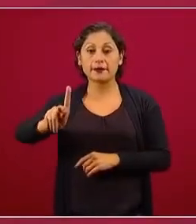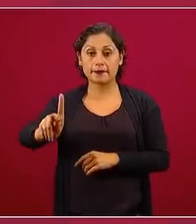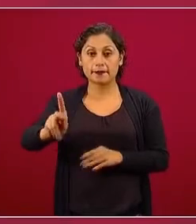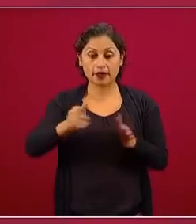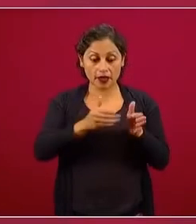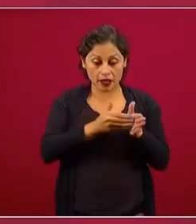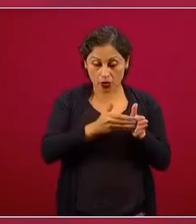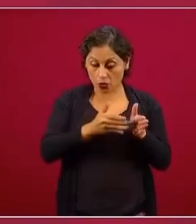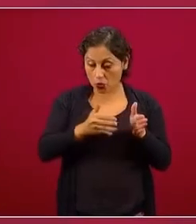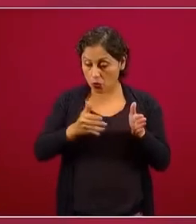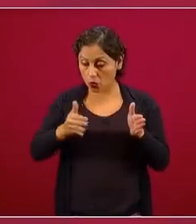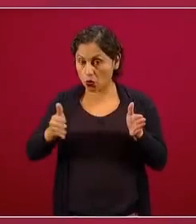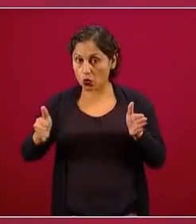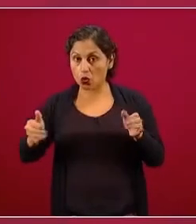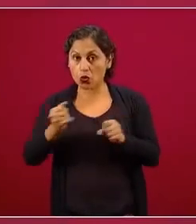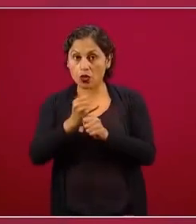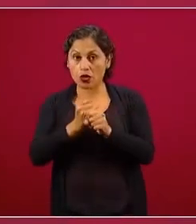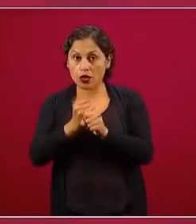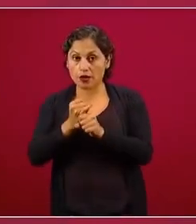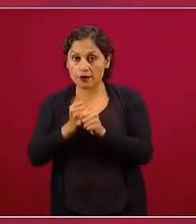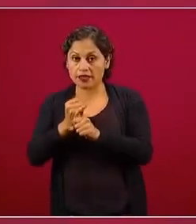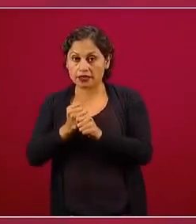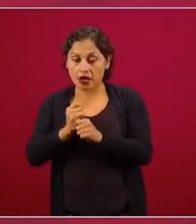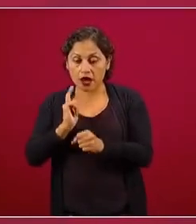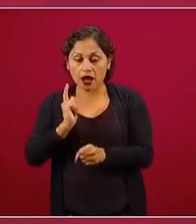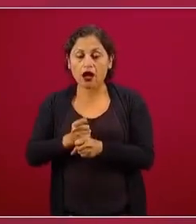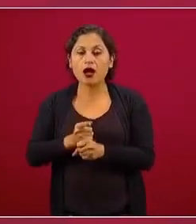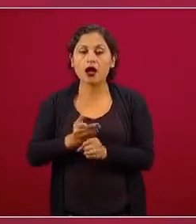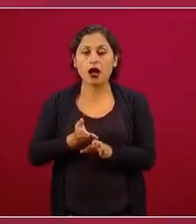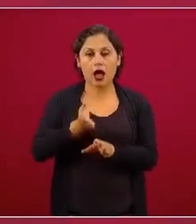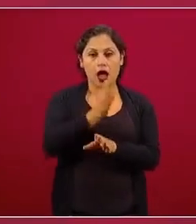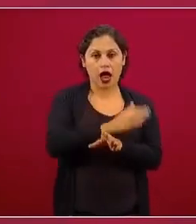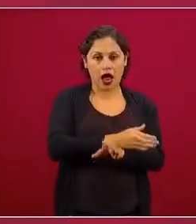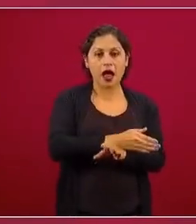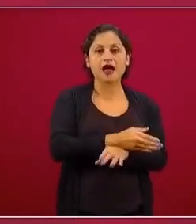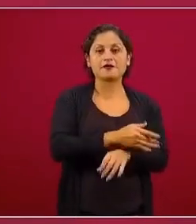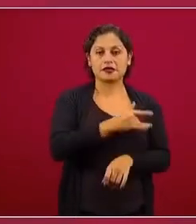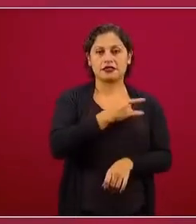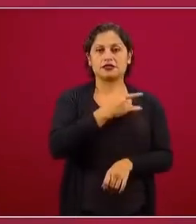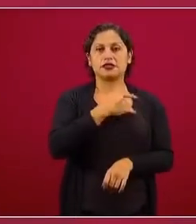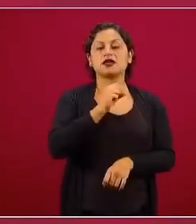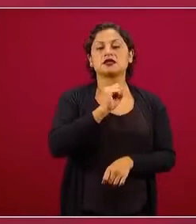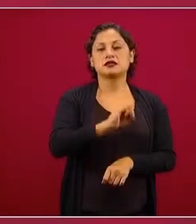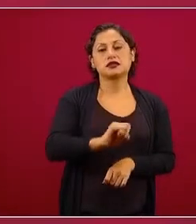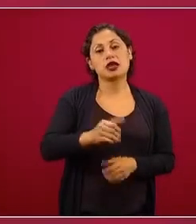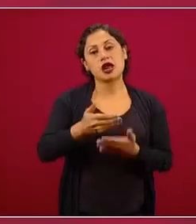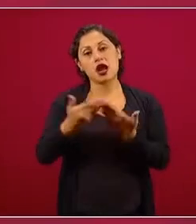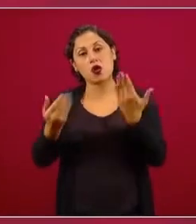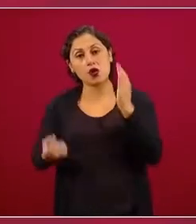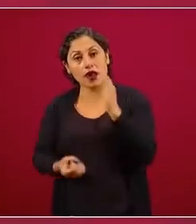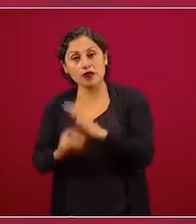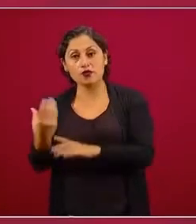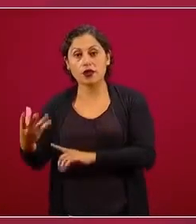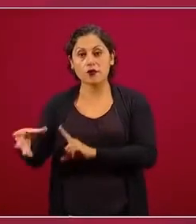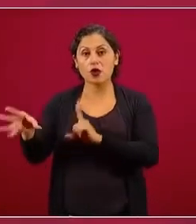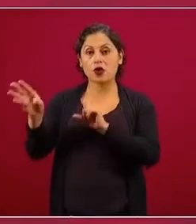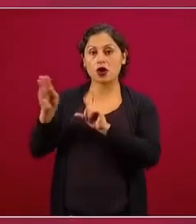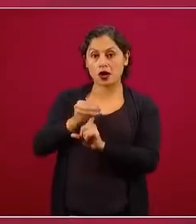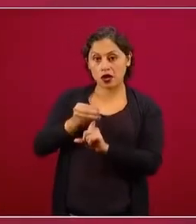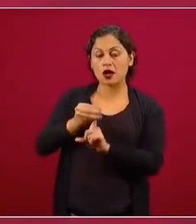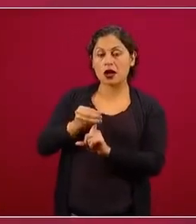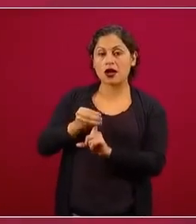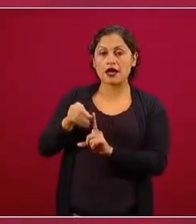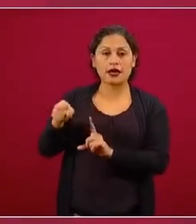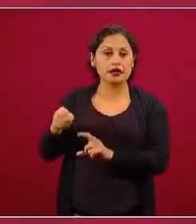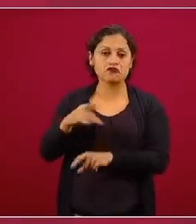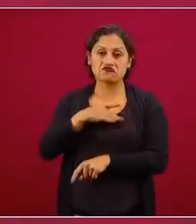segunda infección era asintomática. O sea, es decir, esta segunda infección, si bien es cierto, se aisló el virus en las vías